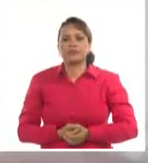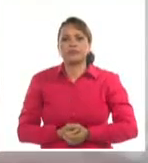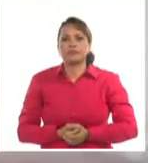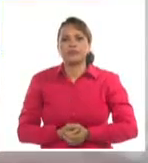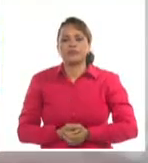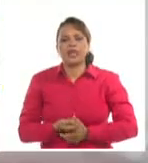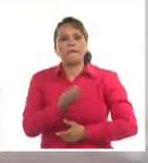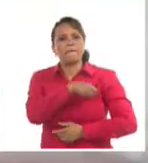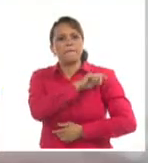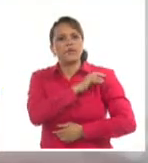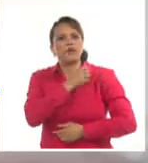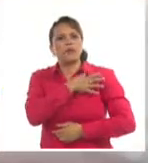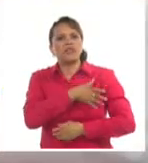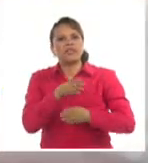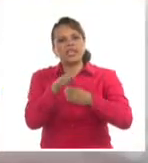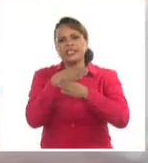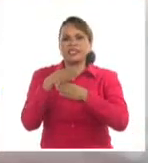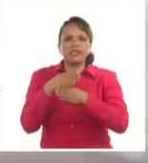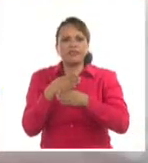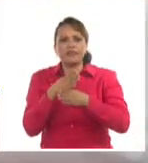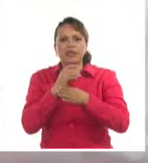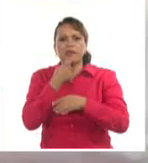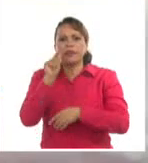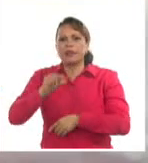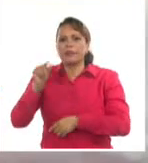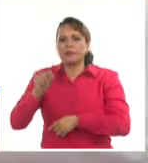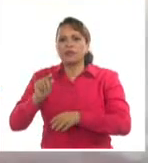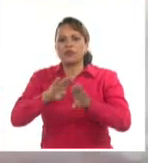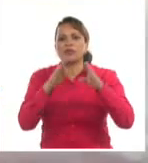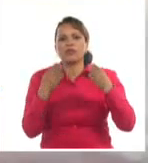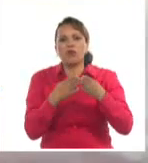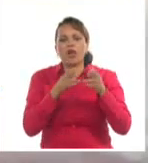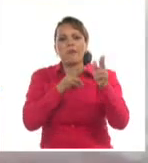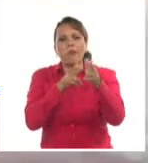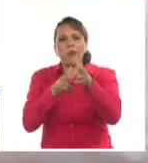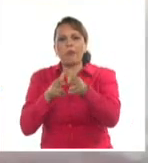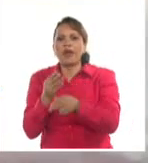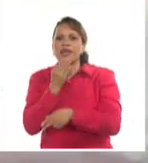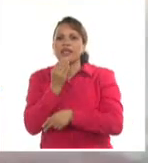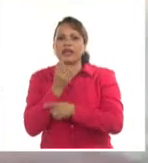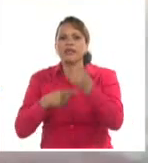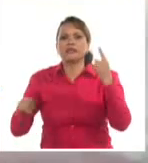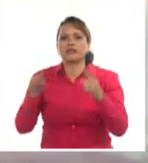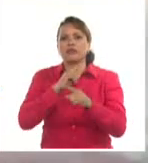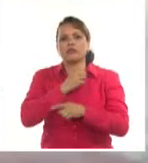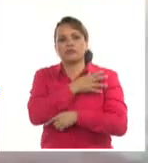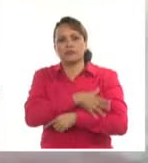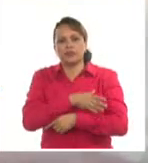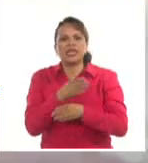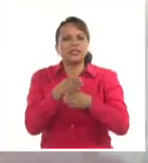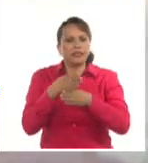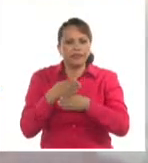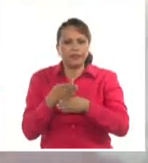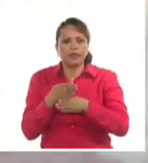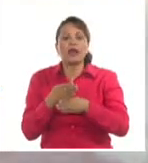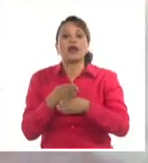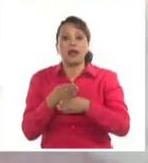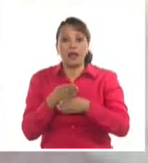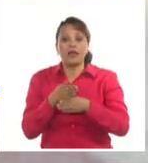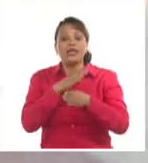palestino, qué significa para la humanidad toda el ataque israelí contra Rafah?